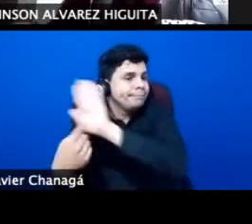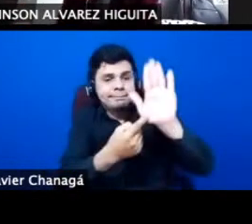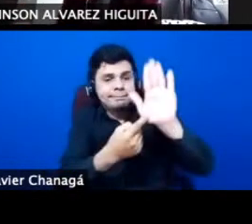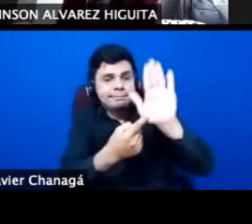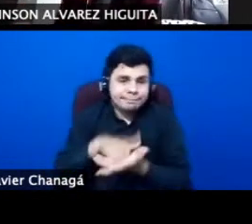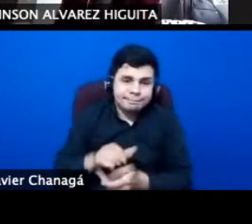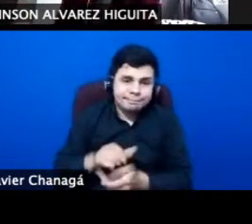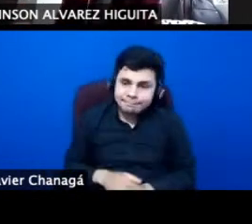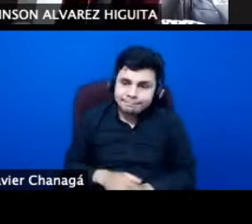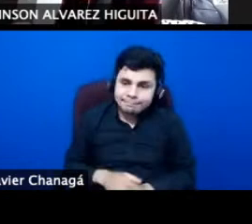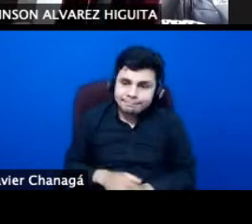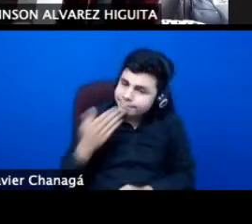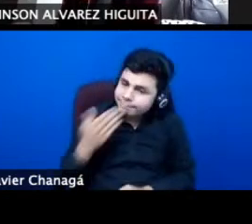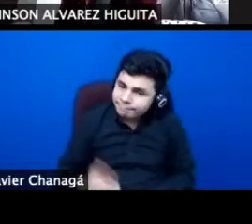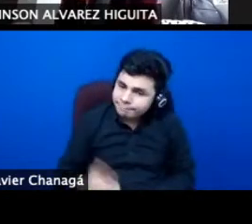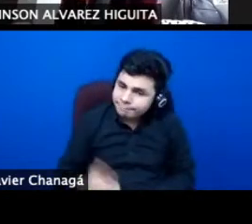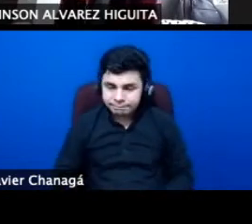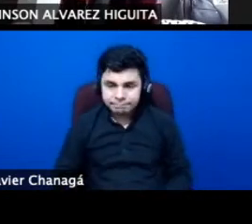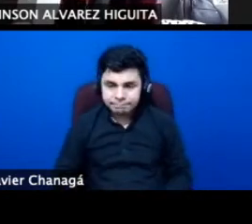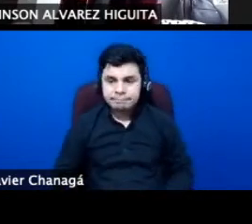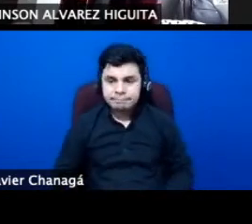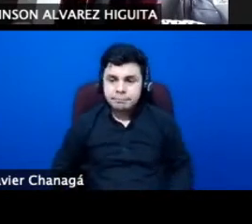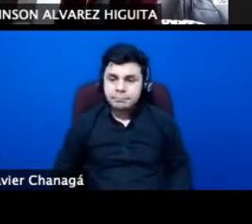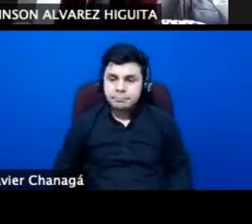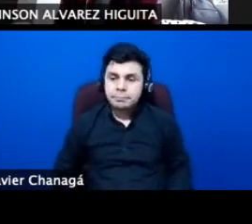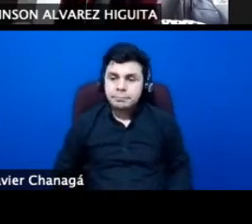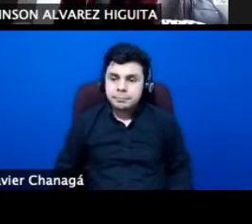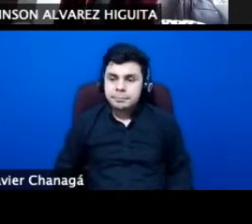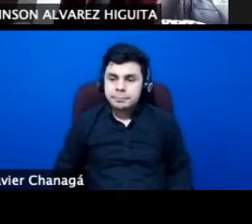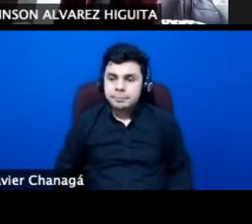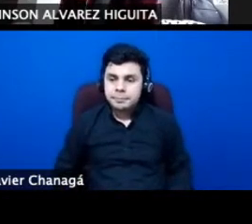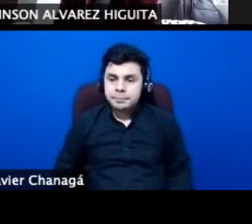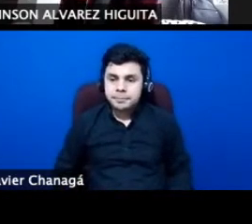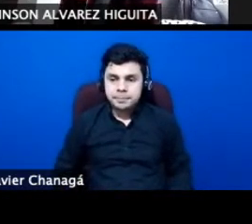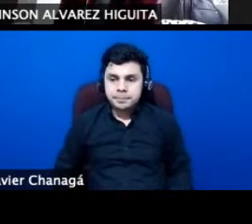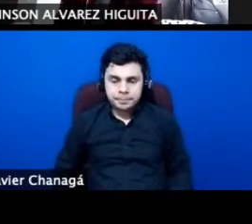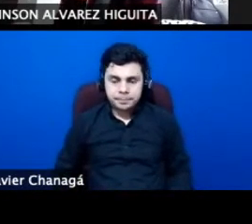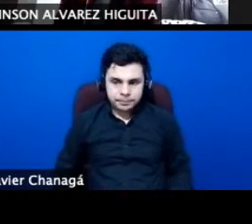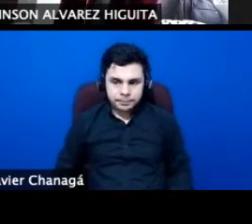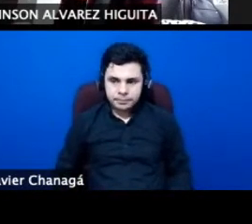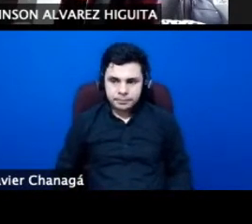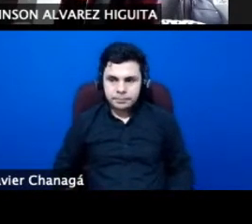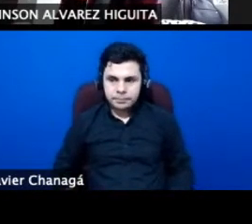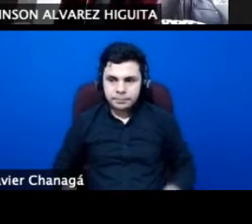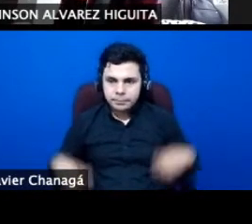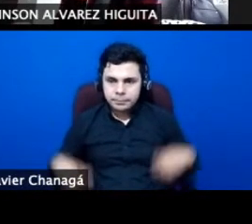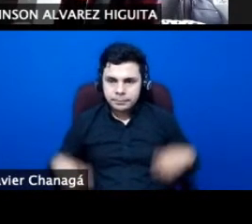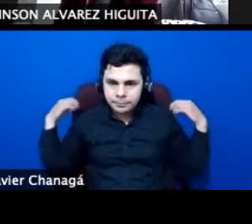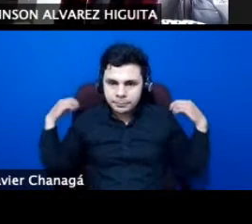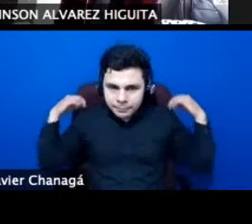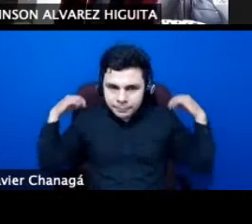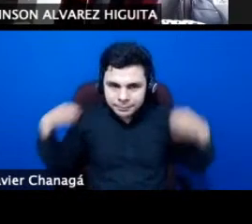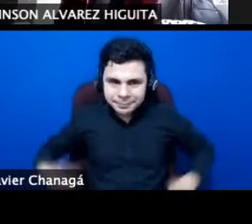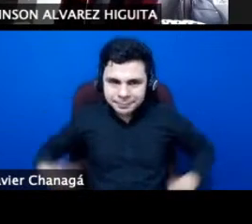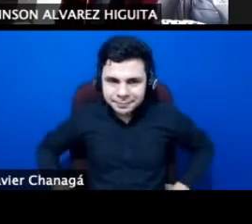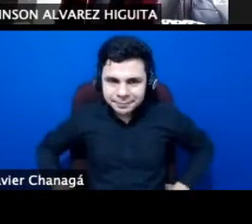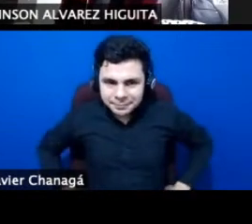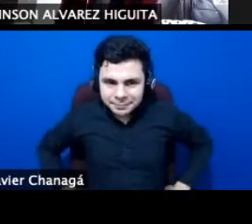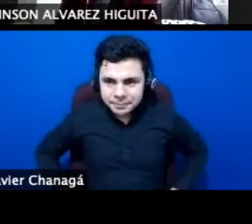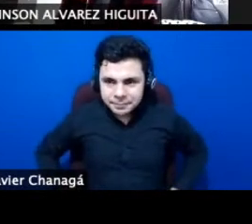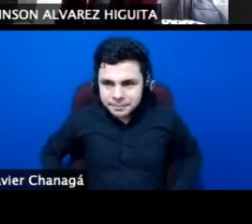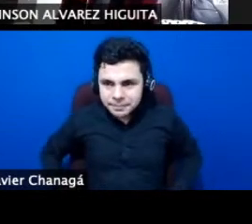so and we spent a lot of time playing PlayStation, that's it. Okay, y usan mucho tiempo